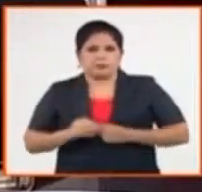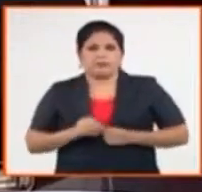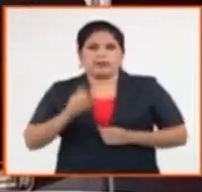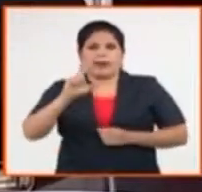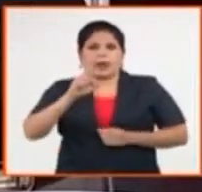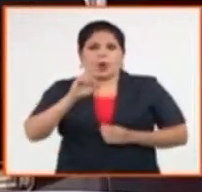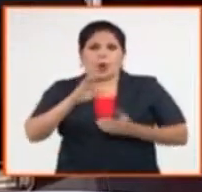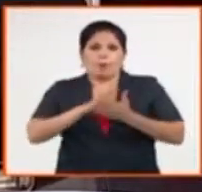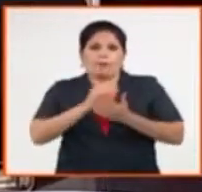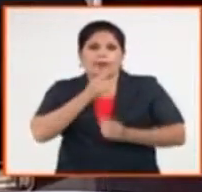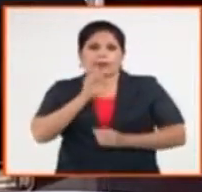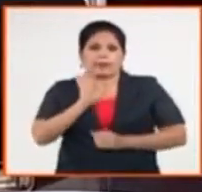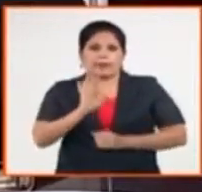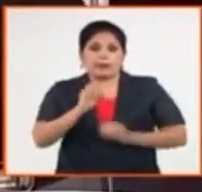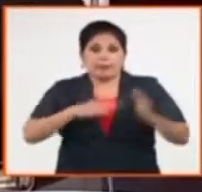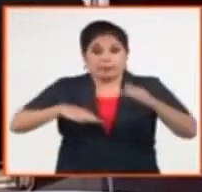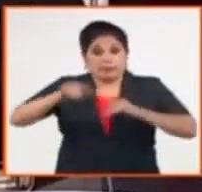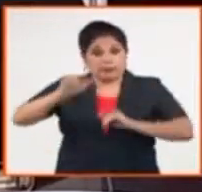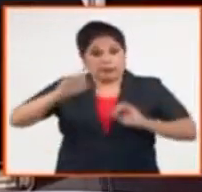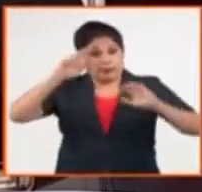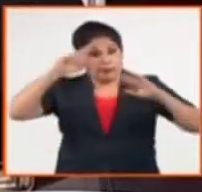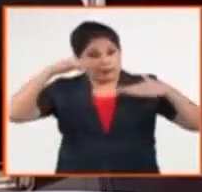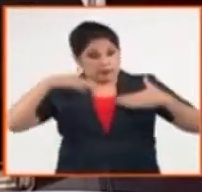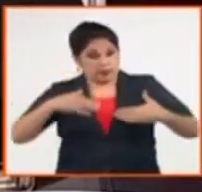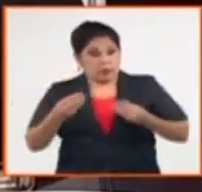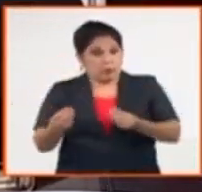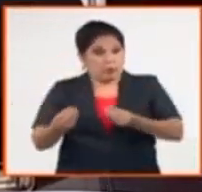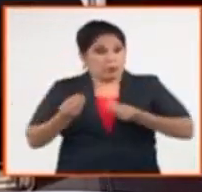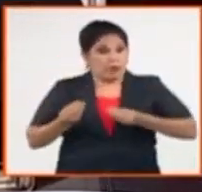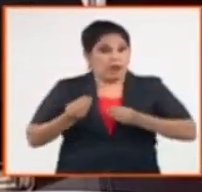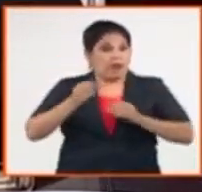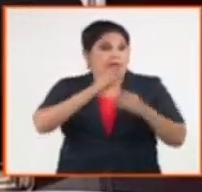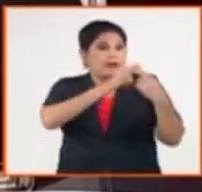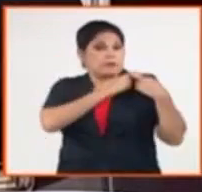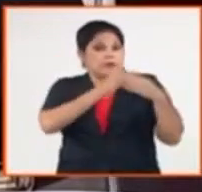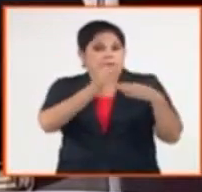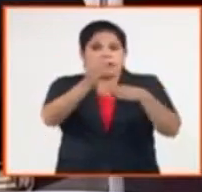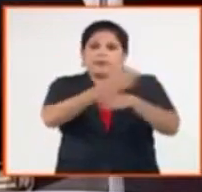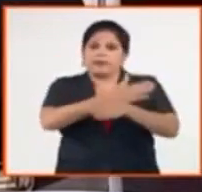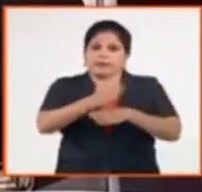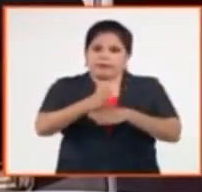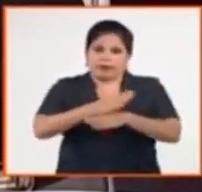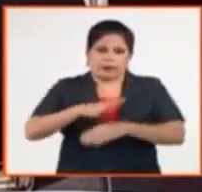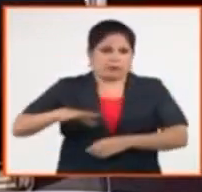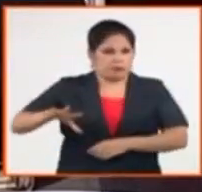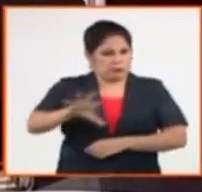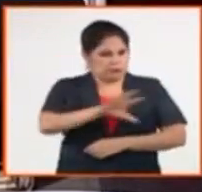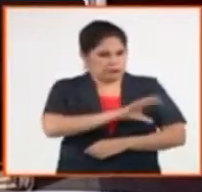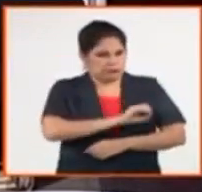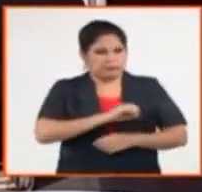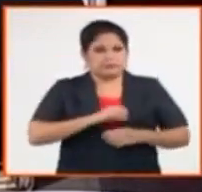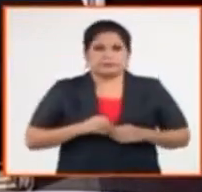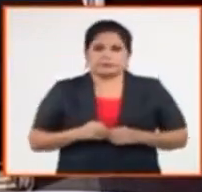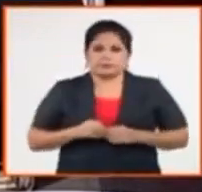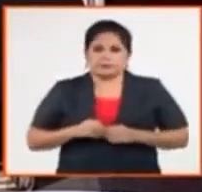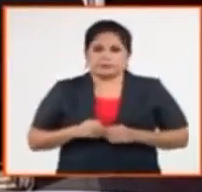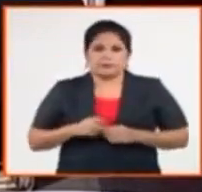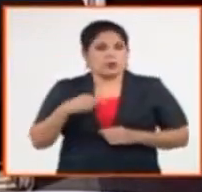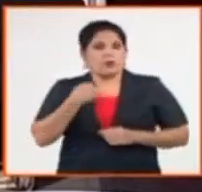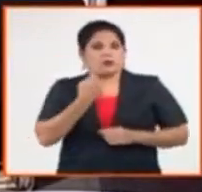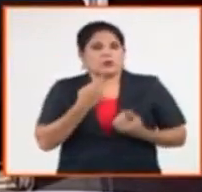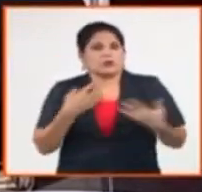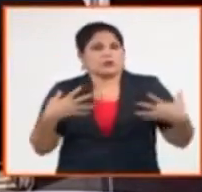Ministerio de Salud Pública, o la salud pública en su totalidad, y por lo tanto eso nos une